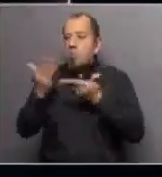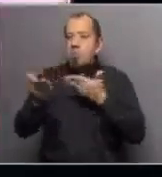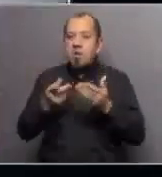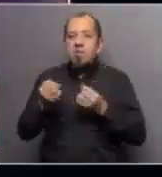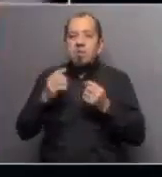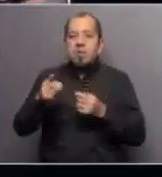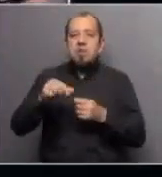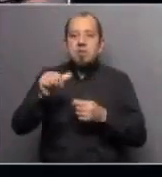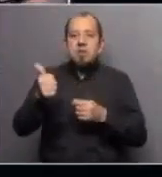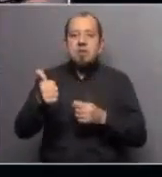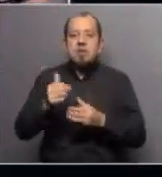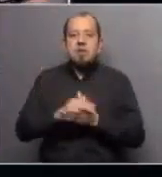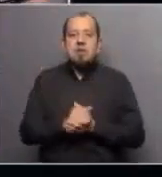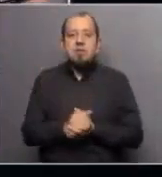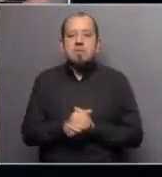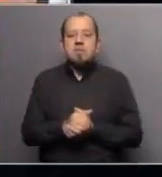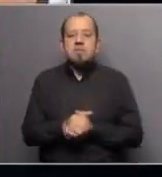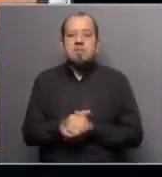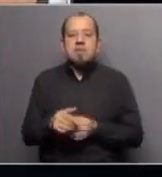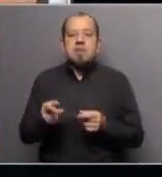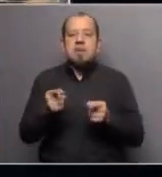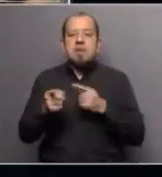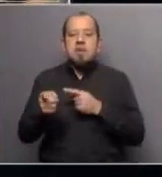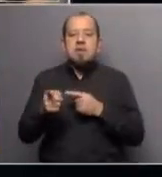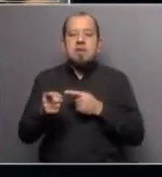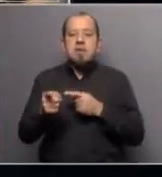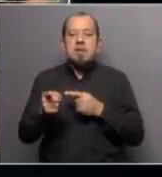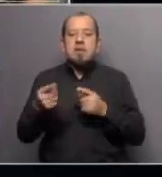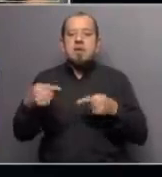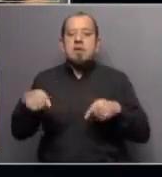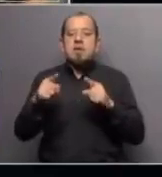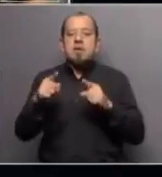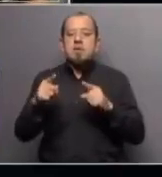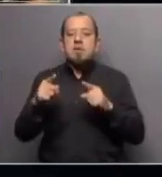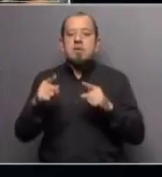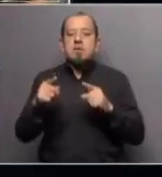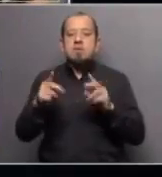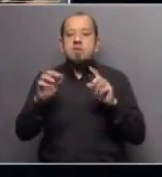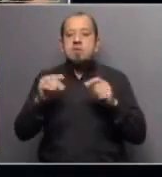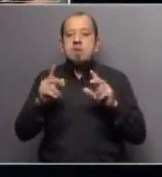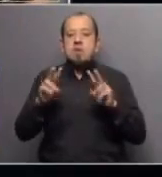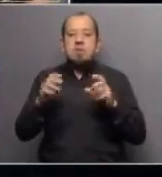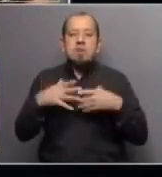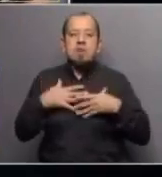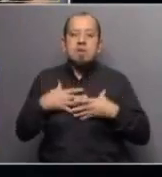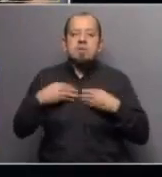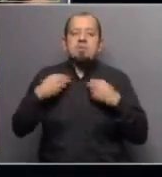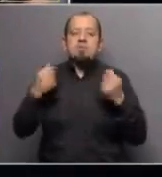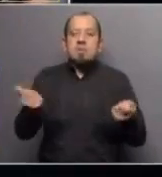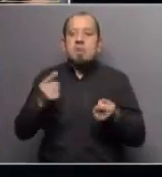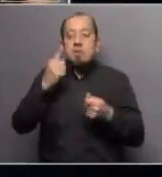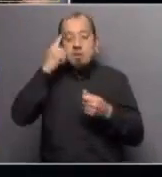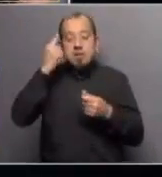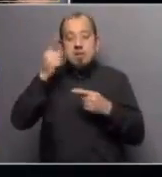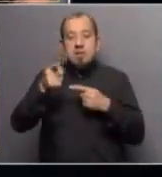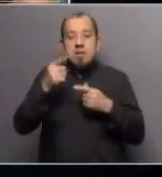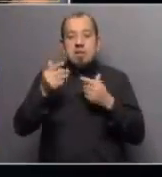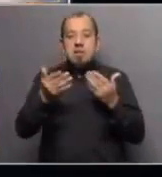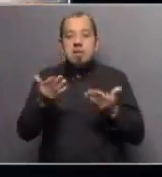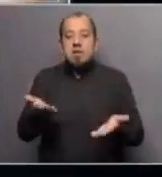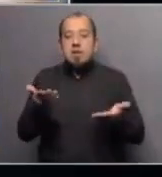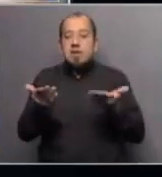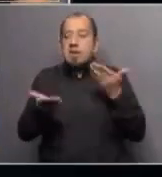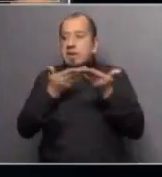ganar. Carnaval es la expresión del pueblo y cada conjunto es libre de expresar su sentir y su pensar. Carnaval siempre fue